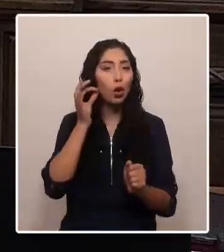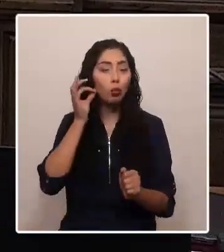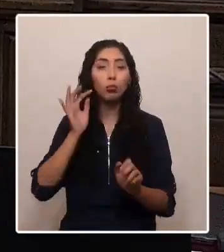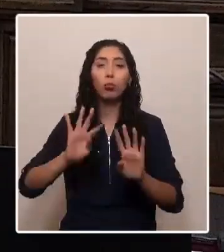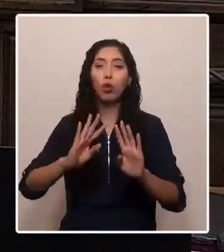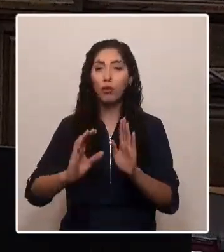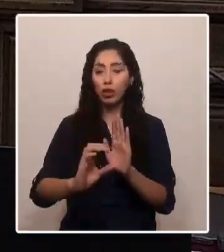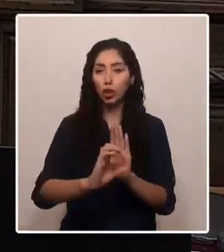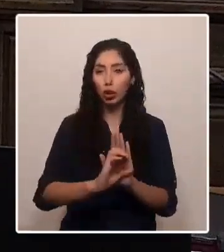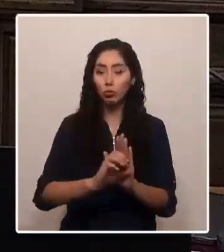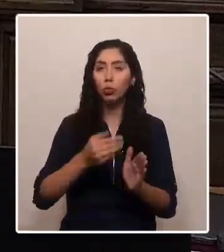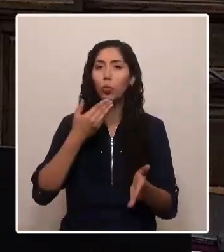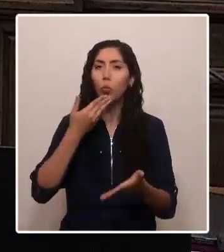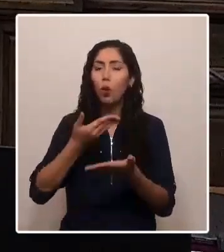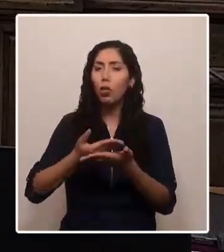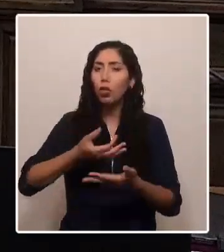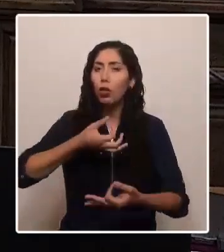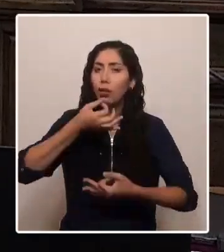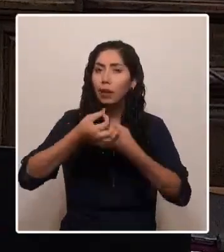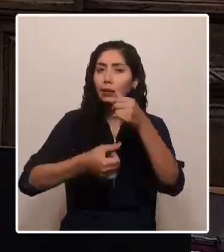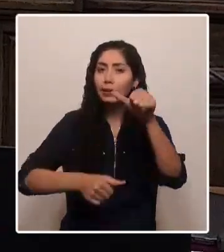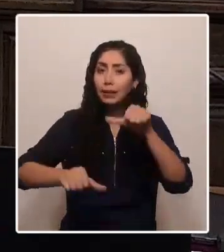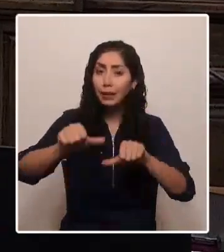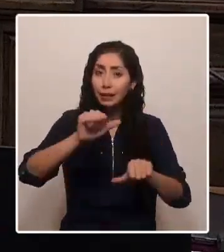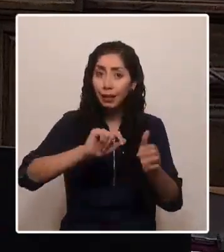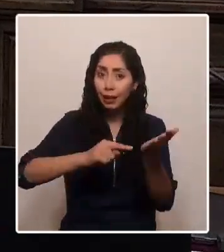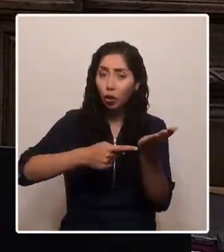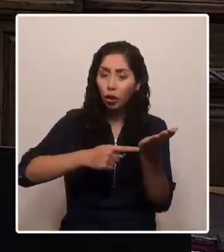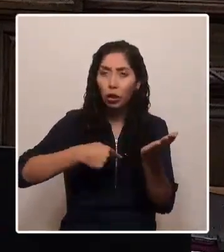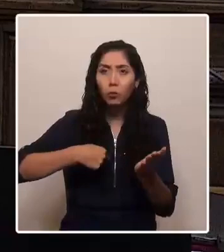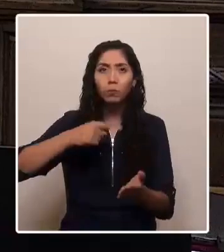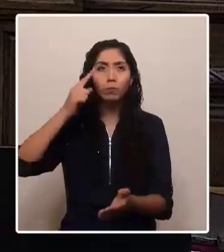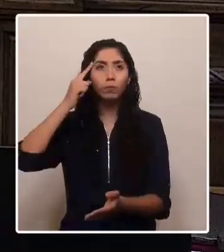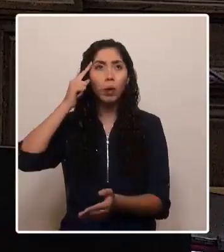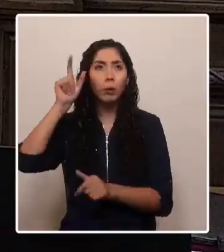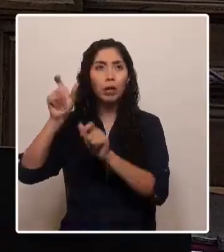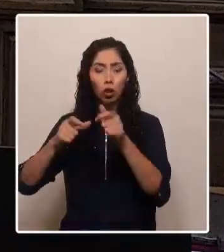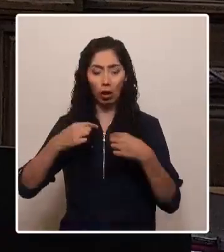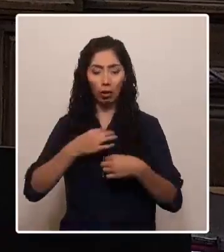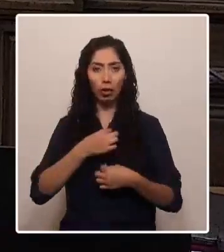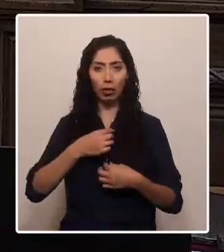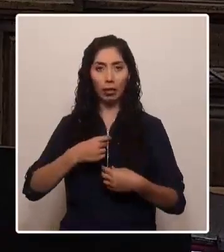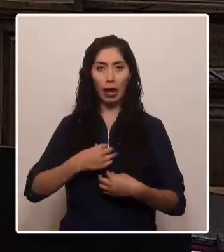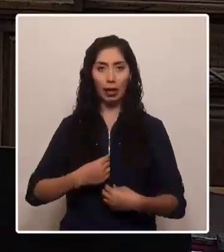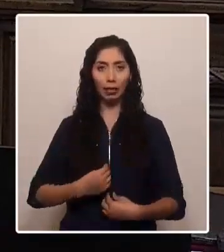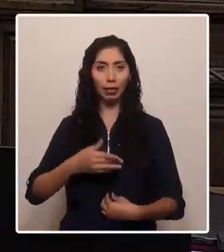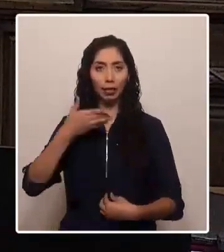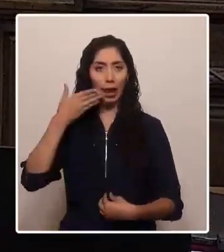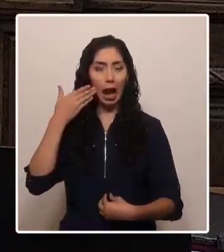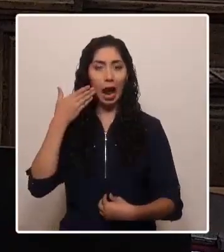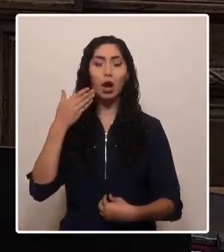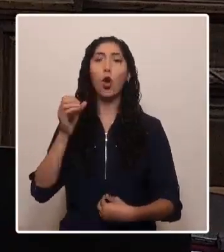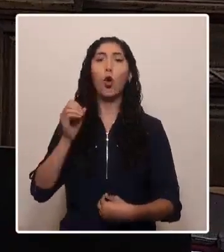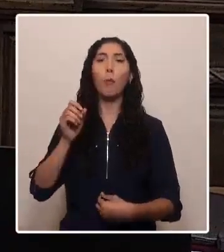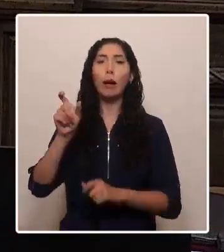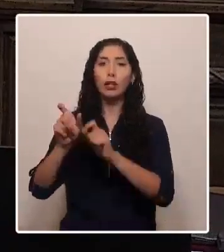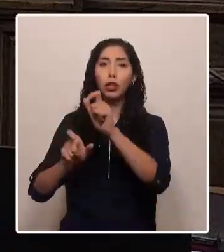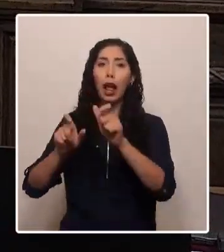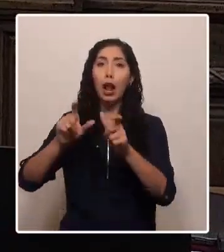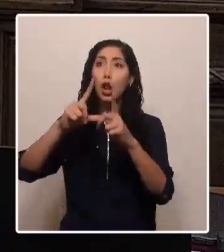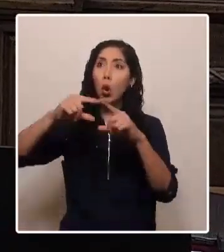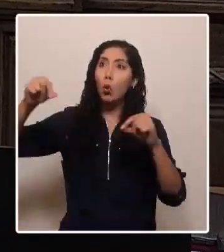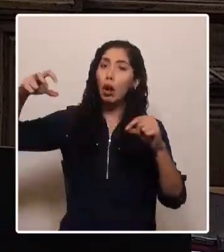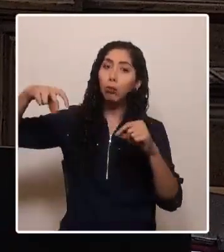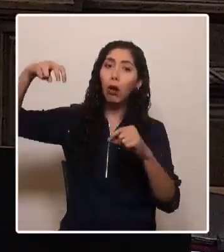Cuando se habla de ciencia y tecnología, vienen a nuestra mente imágenes de personas con delantal, haciendo experimentos o astronautas caminando en la luna. Cuando